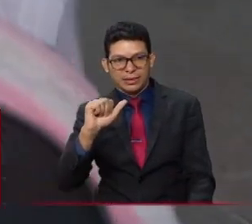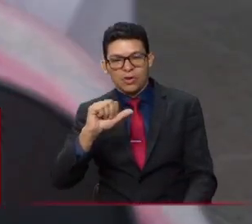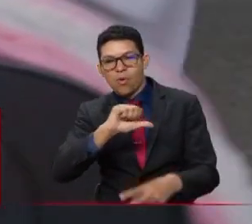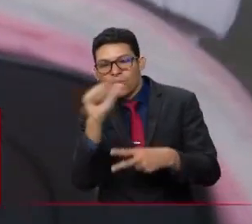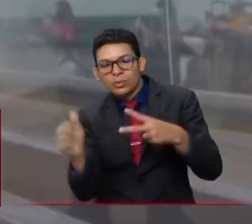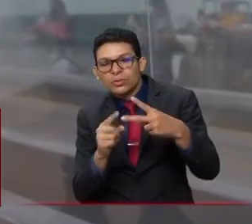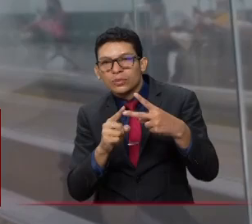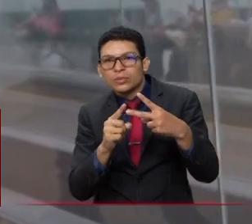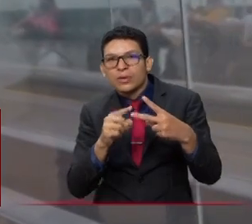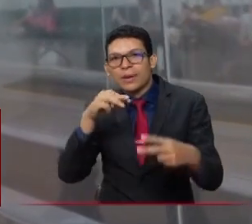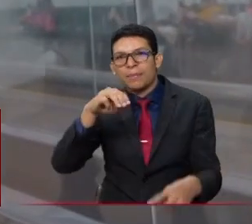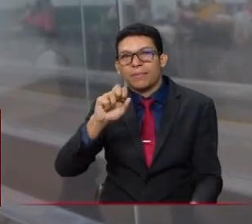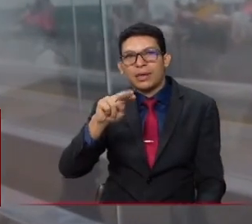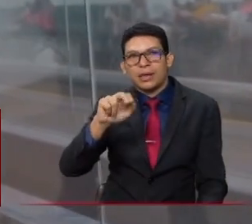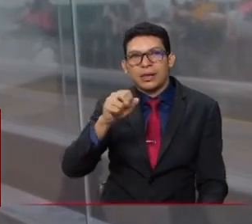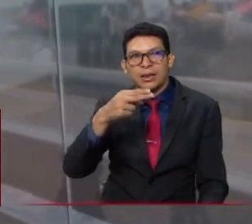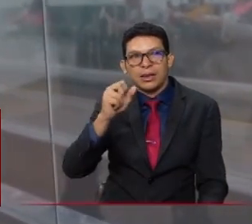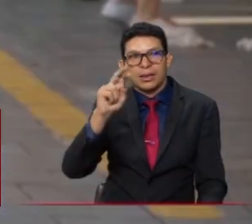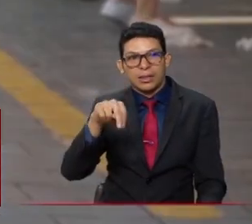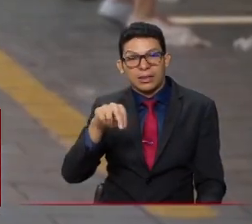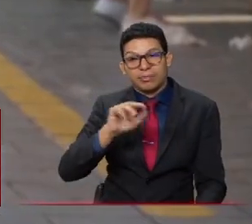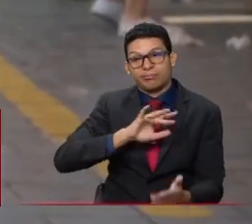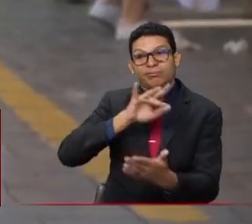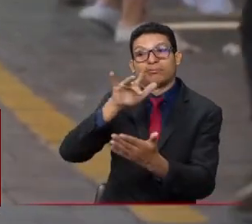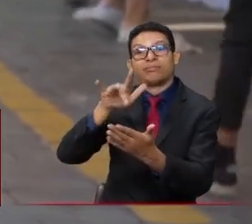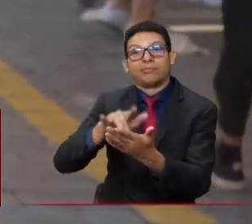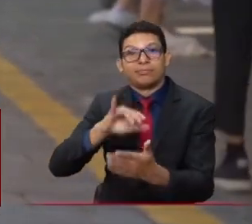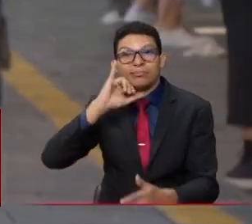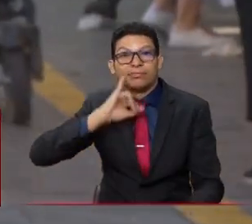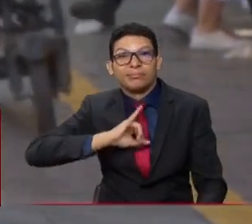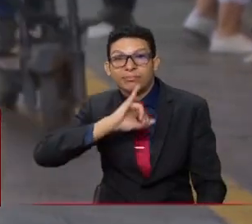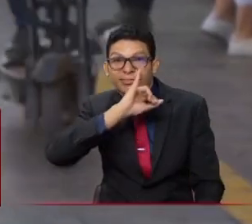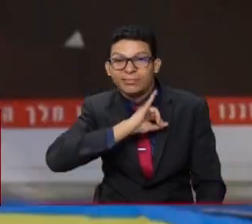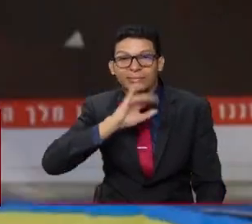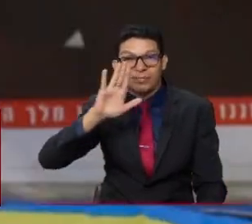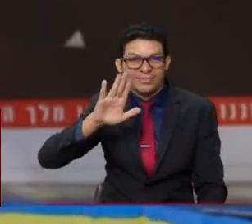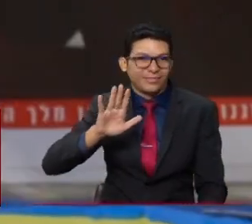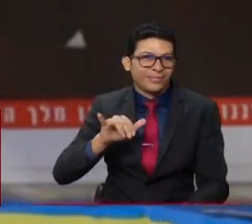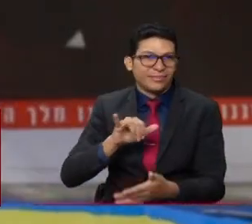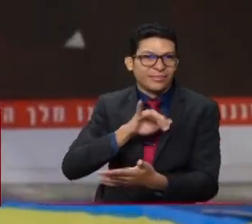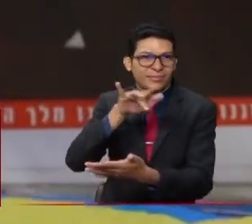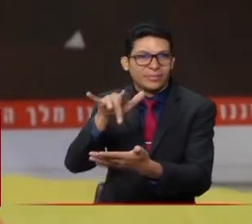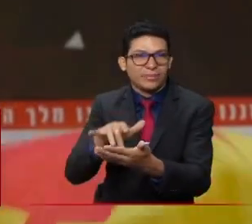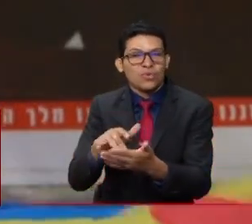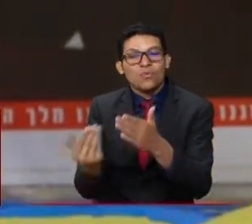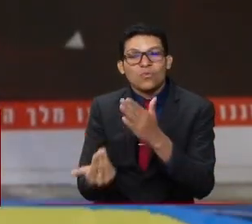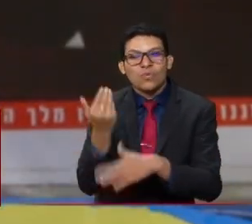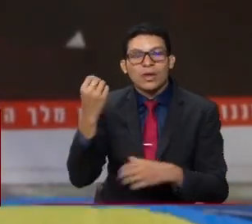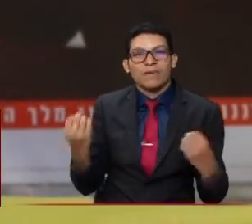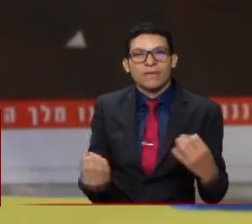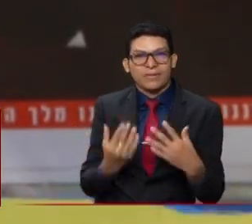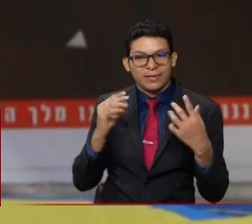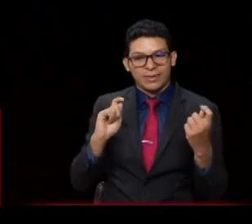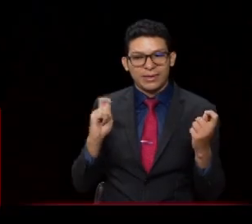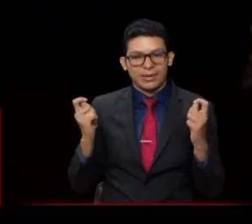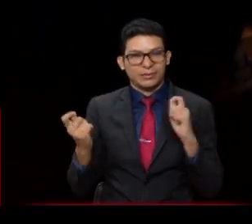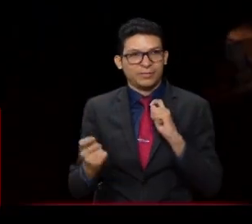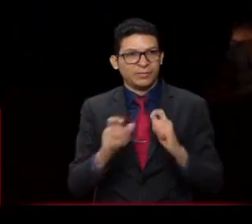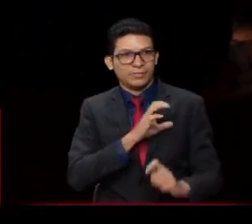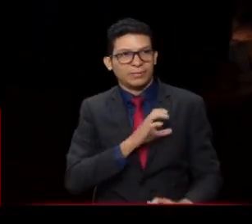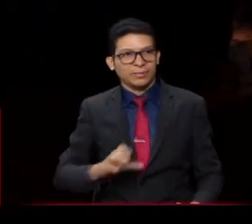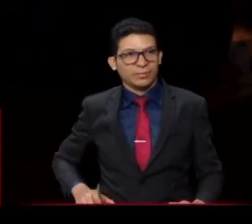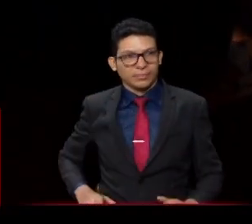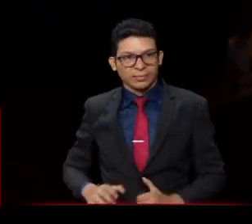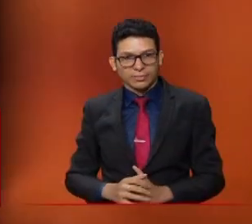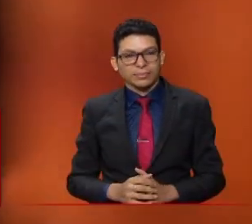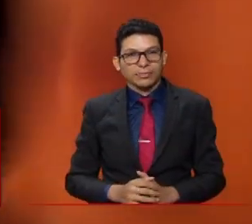junto a sus hijos, emprenden su viaje hasta Israel, la tierra prometida, para comenzar una nueva vida como conversos. El fenómeno